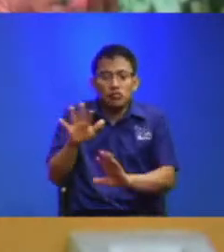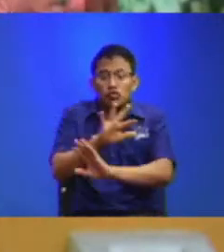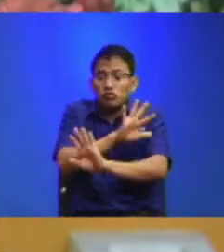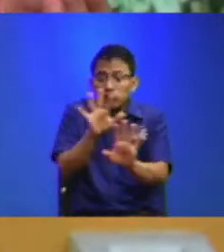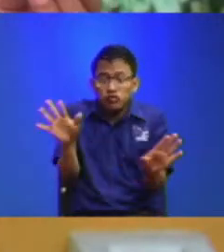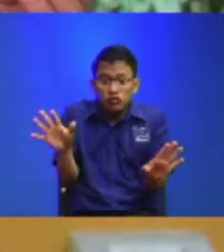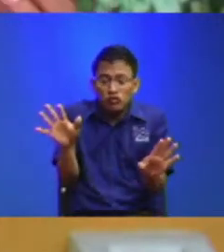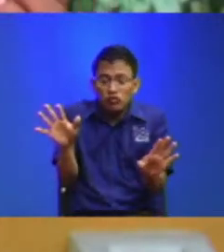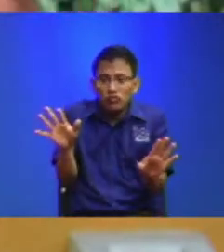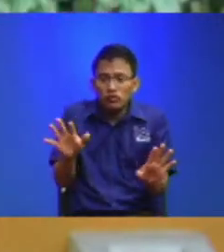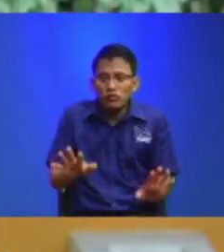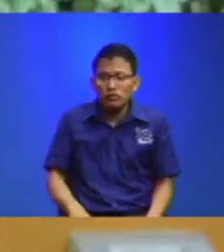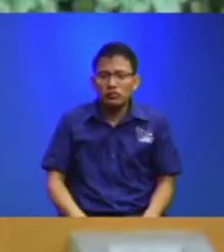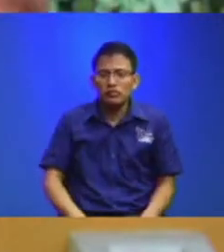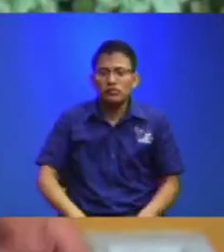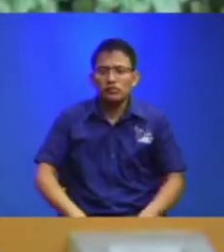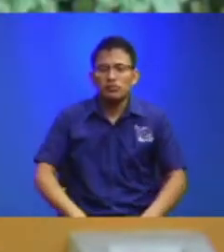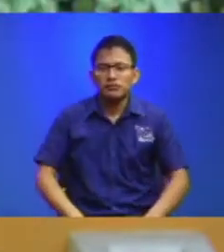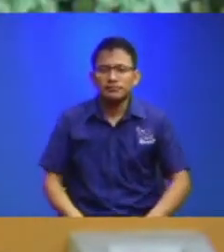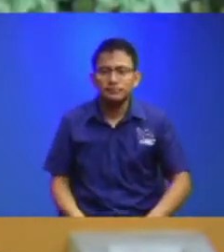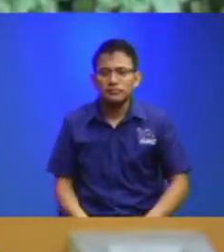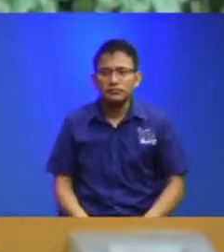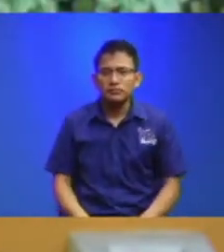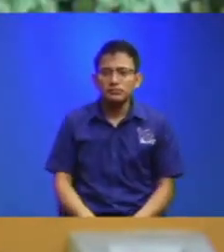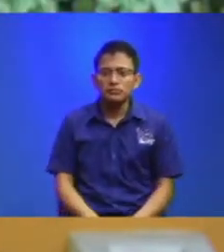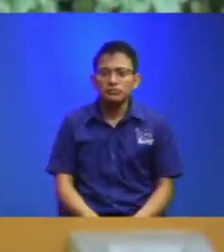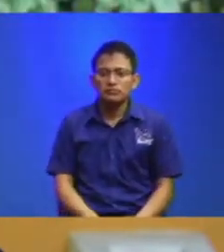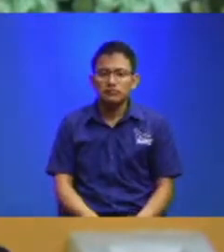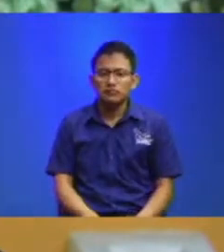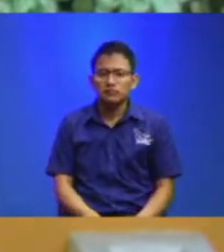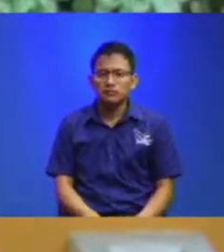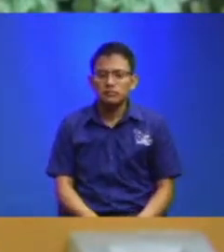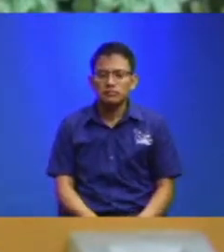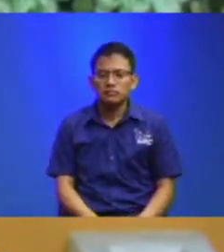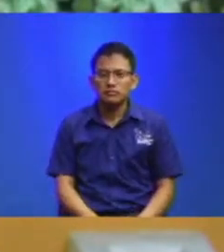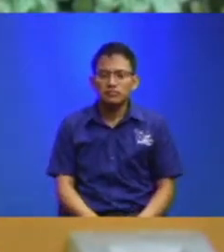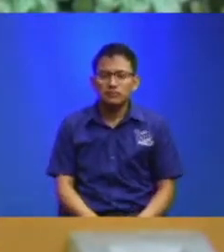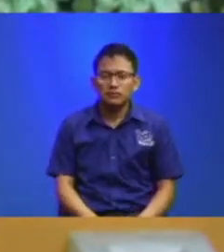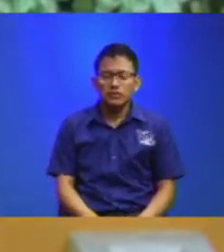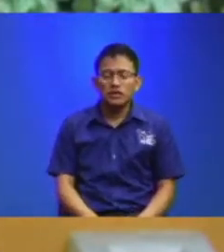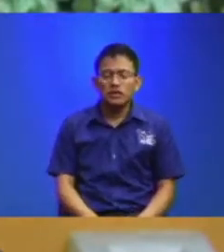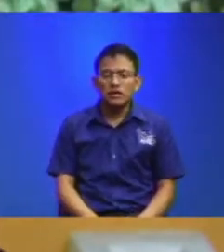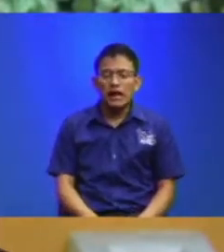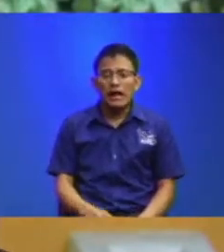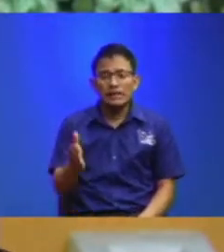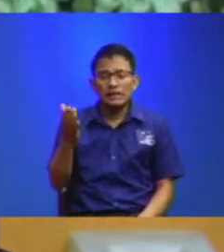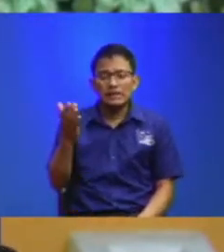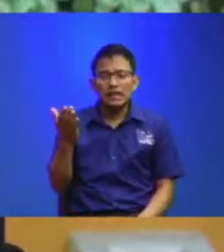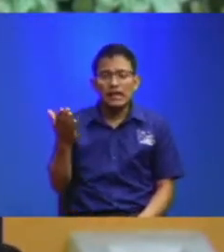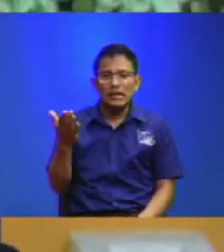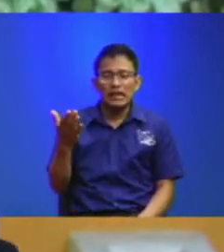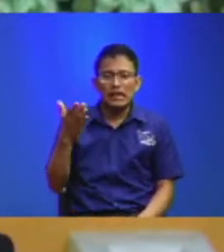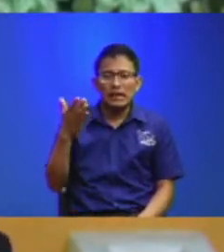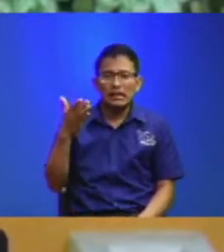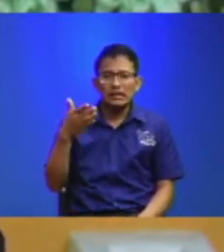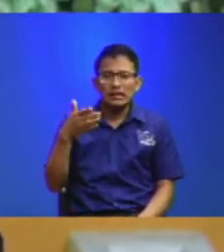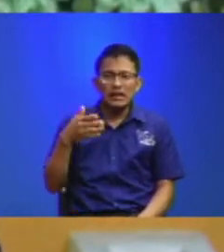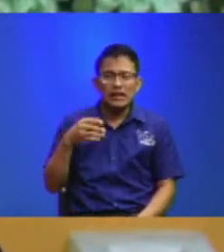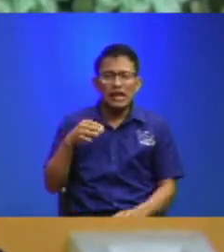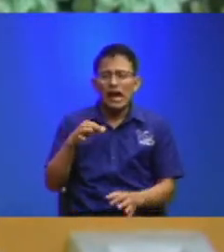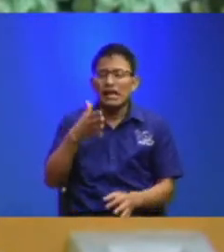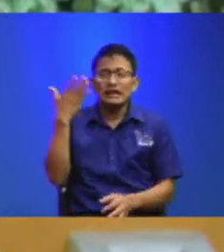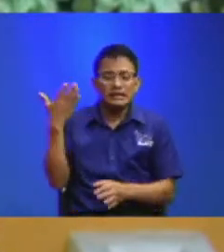La Red Barredera antes de que empezara toda la cuestión del internet como se usa ahora. Y hermano,